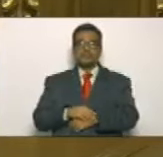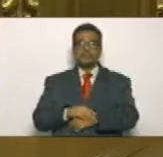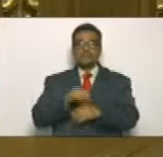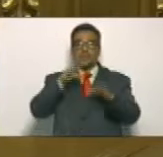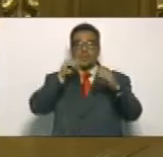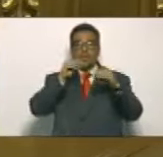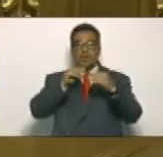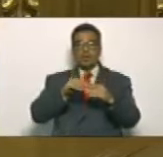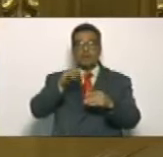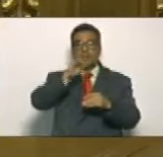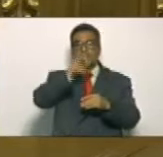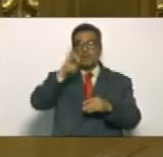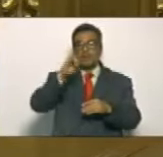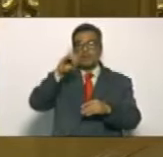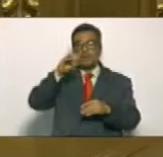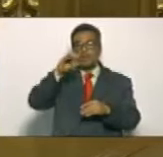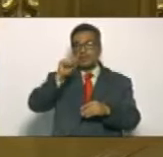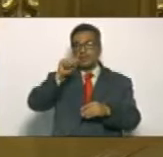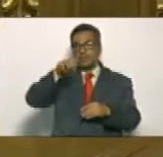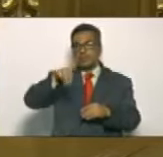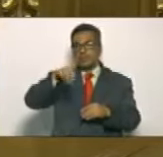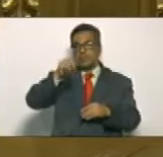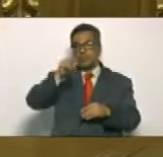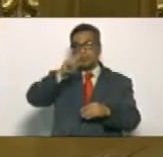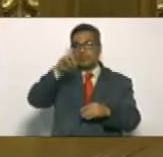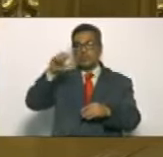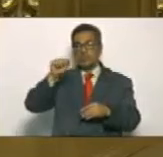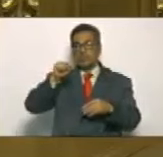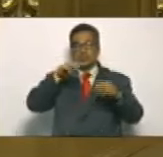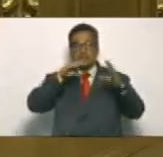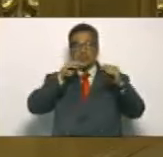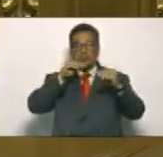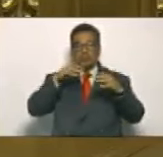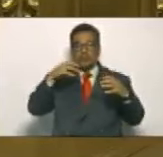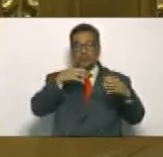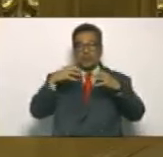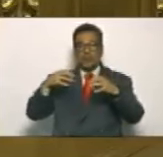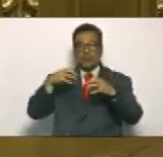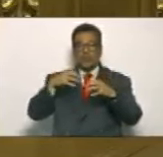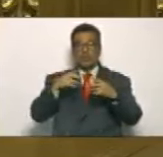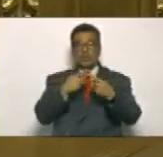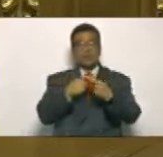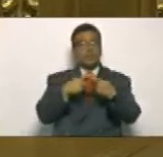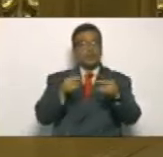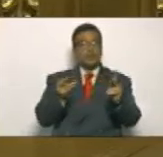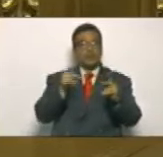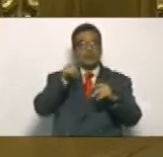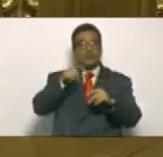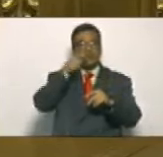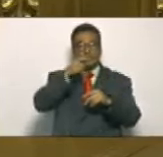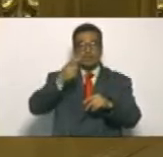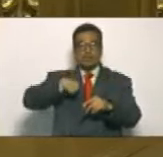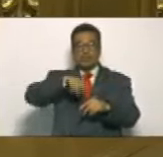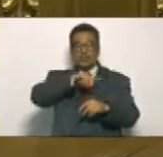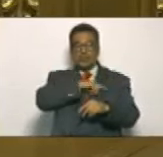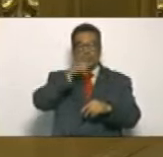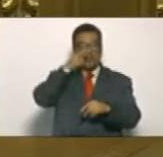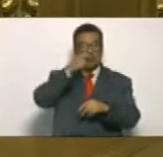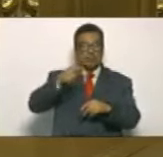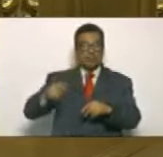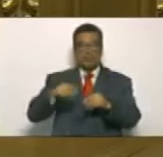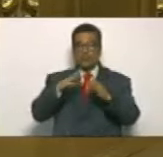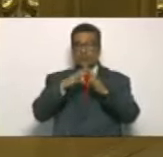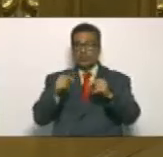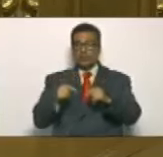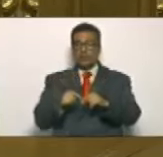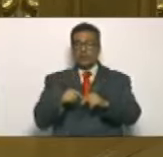Hablar de Ezequiel Zamora es hablar de las luchas populares que ha librado nuestro pueblo en todos